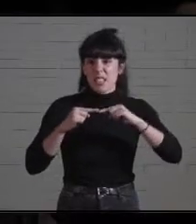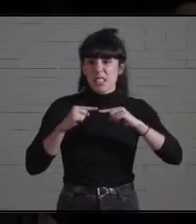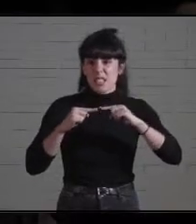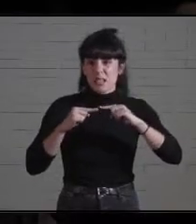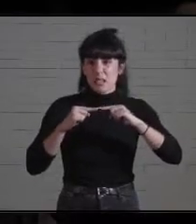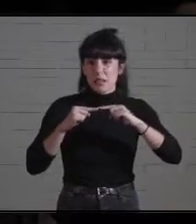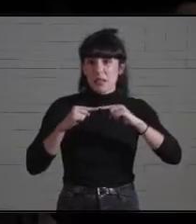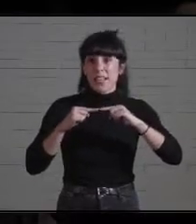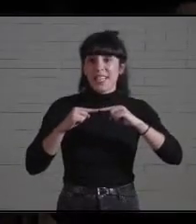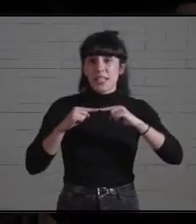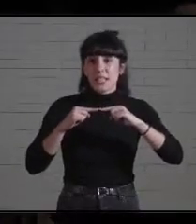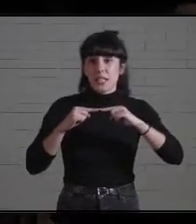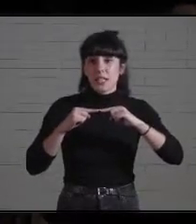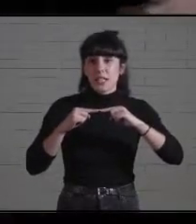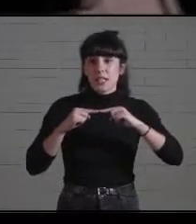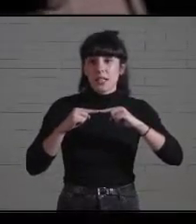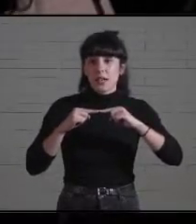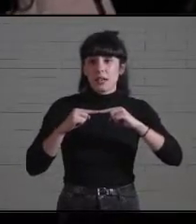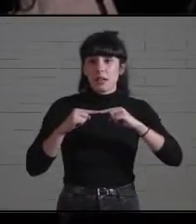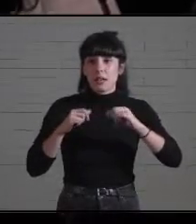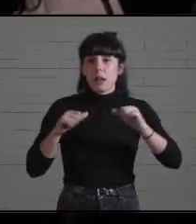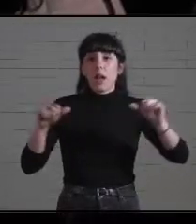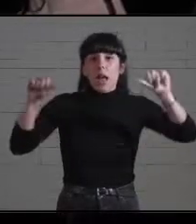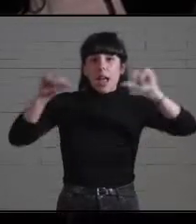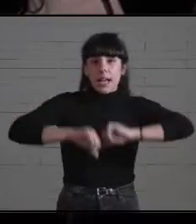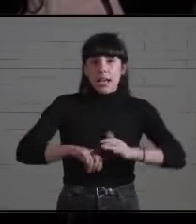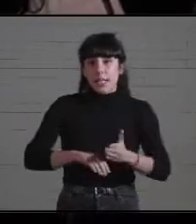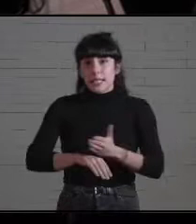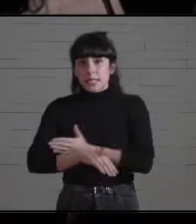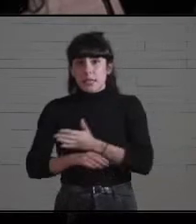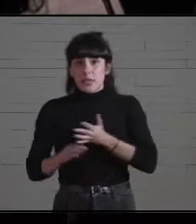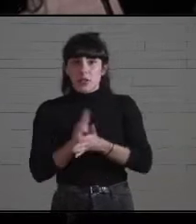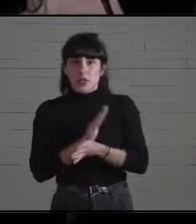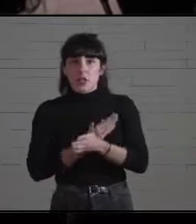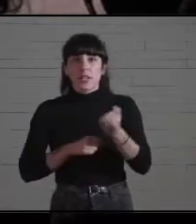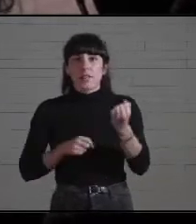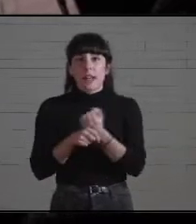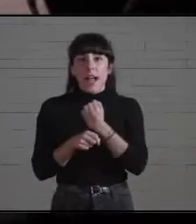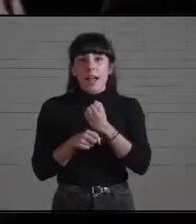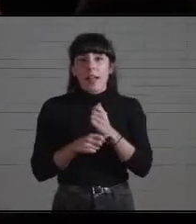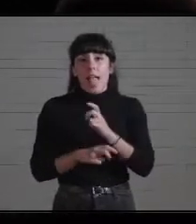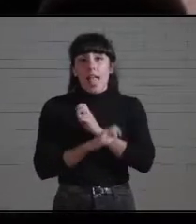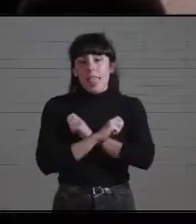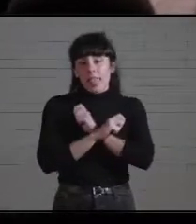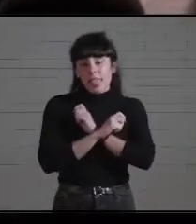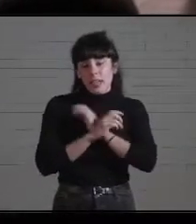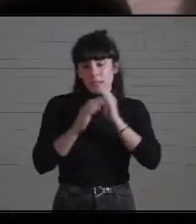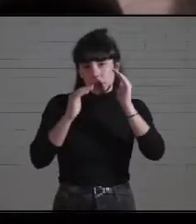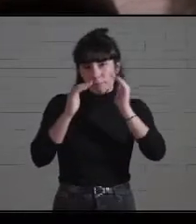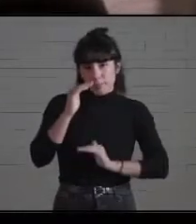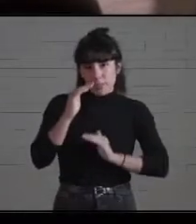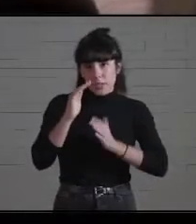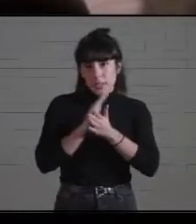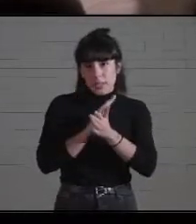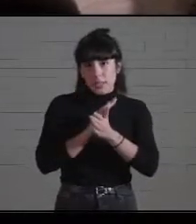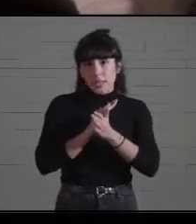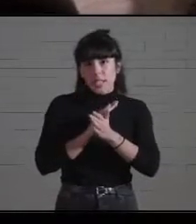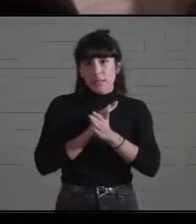comparado con la crisis anterior, el desempleo no se ha visto, no ha aumentado la tasa de